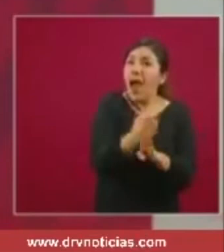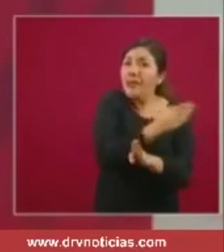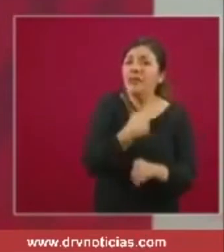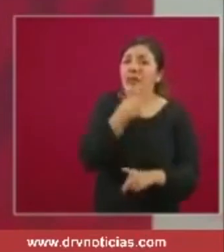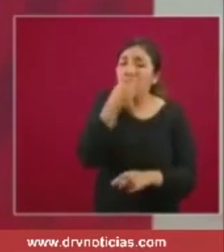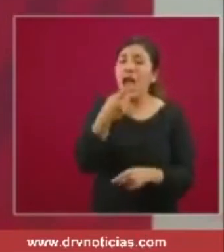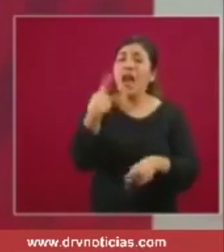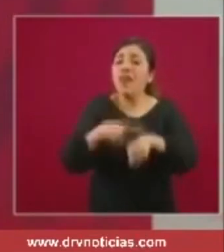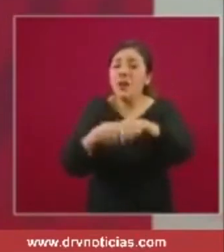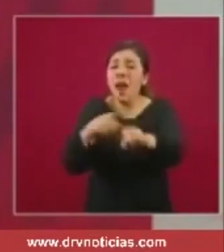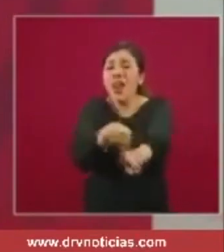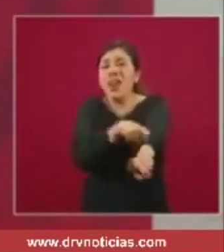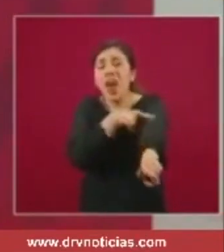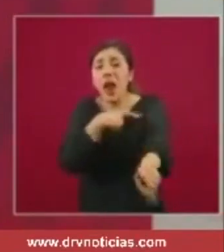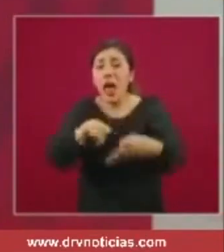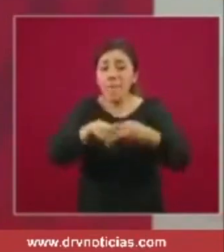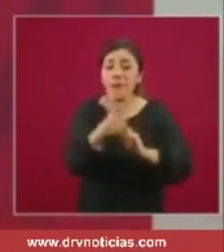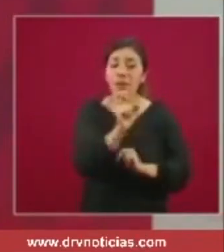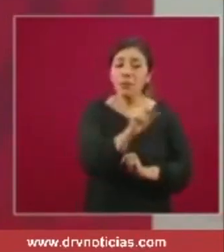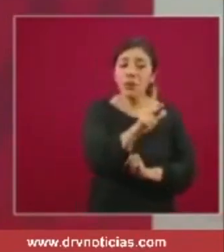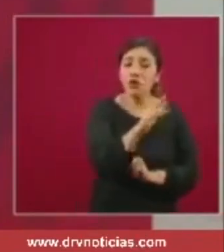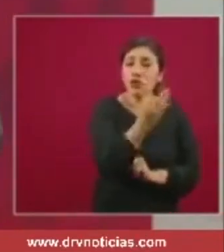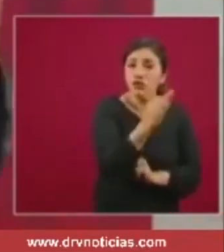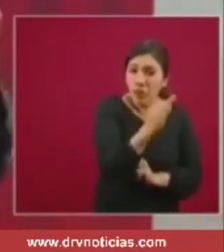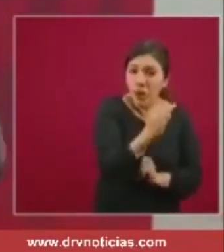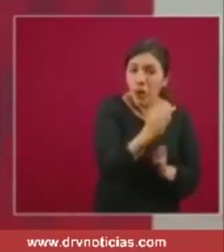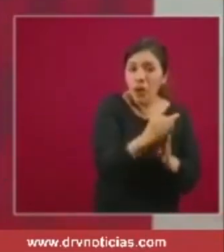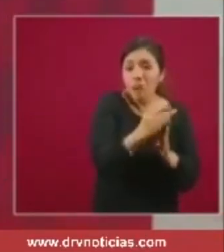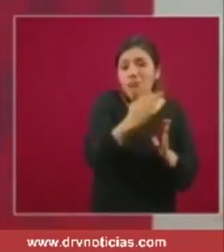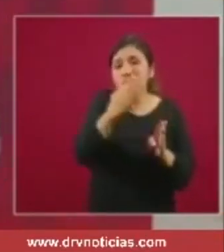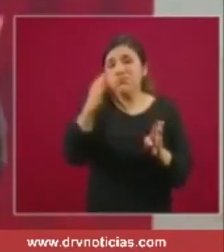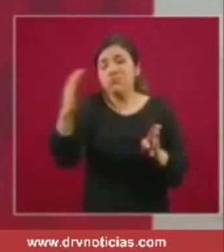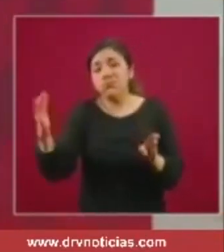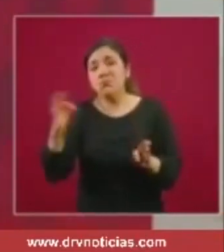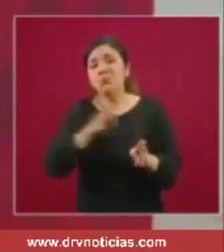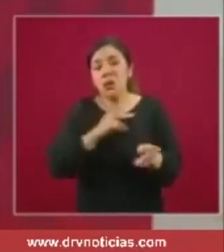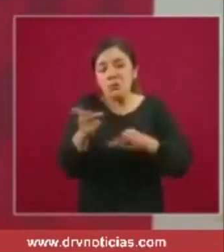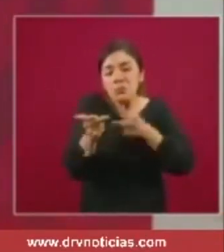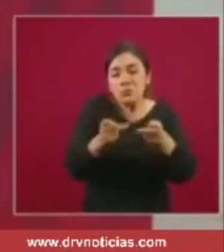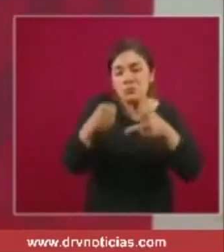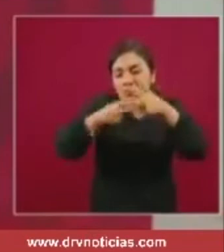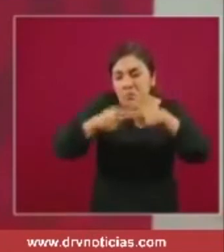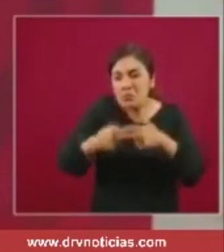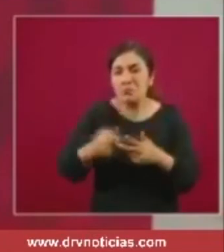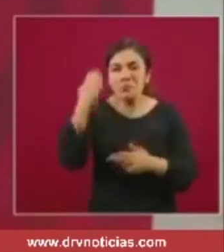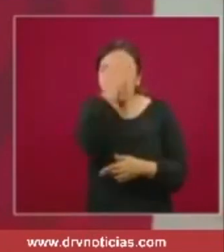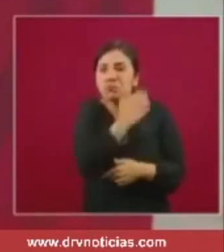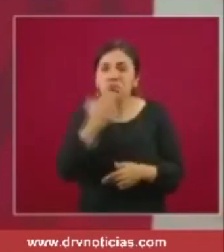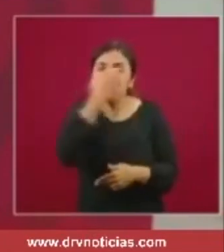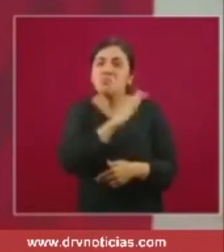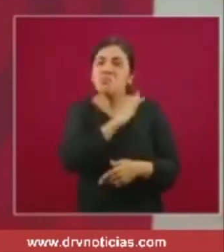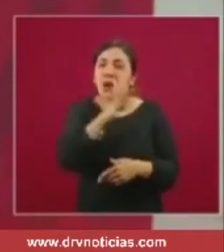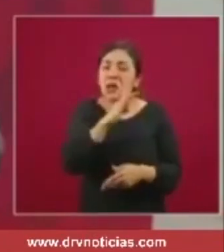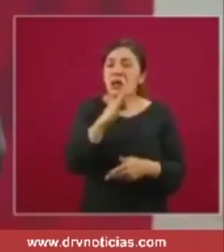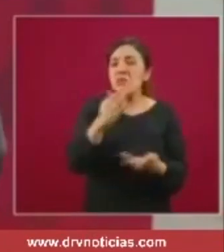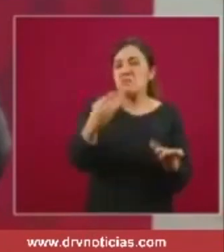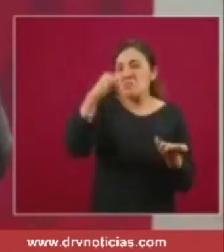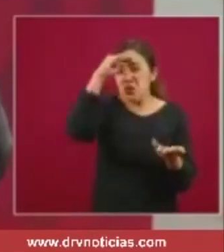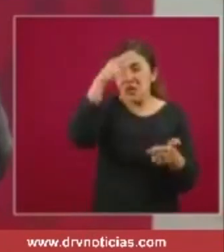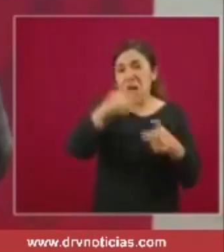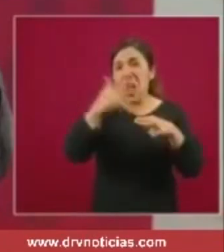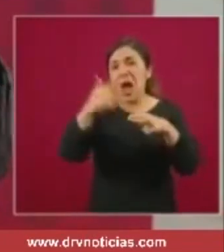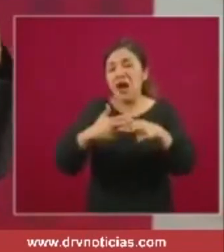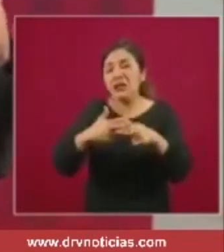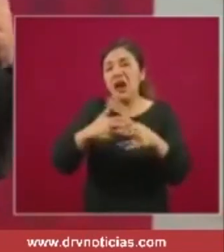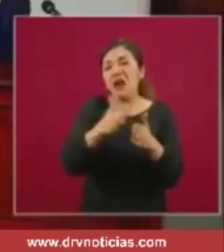está al frente de la gestión de la pandemia. Y fíjese usted, estamos a punto, ¿eh? A nada, a nada. Ojalá hoy no sea, y no